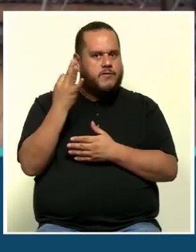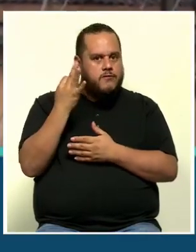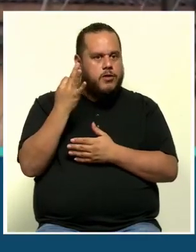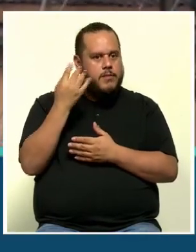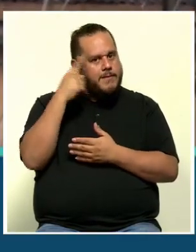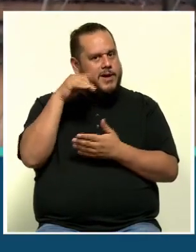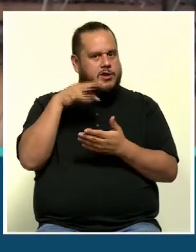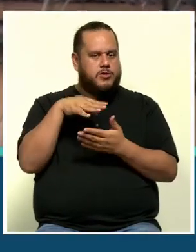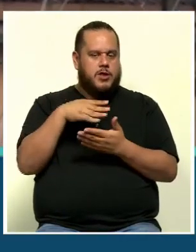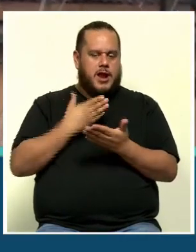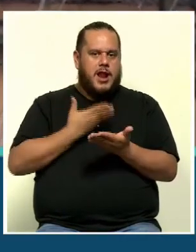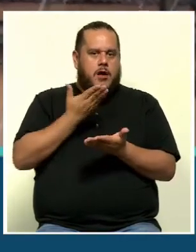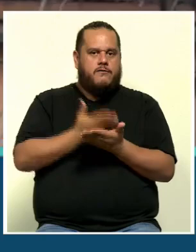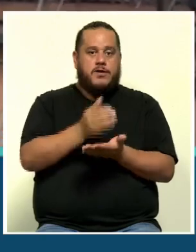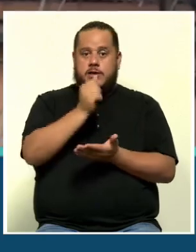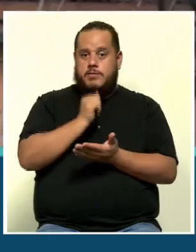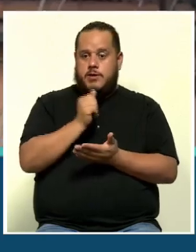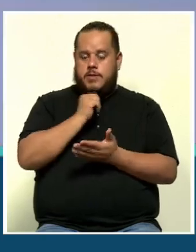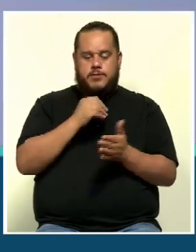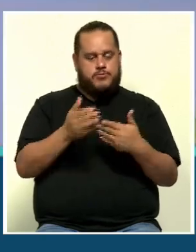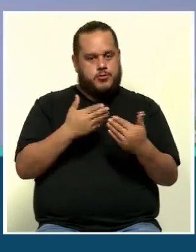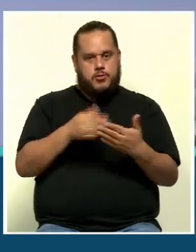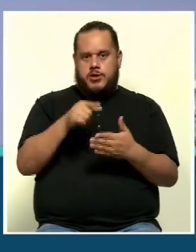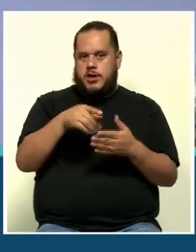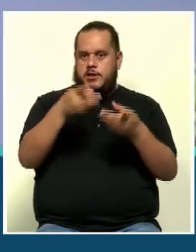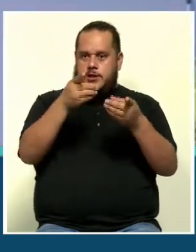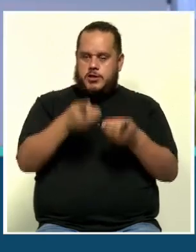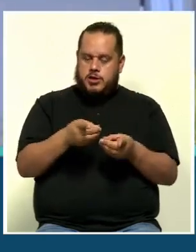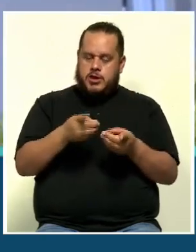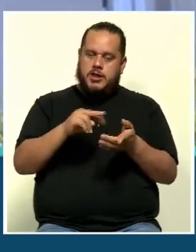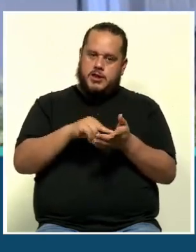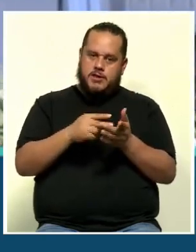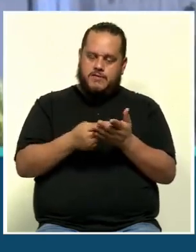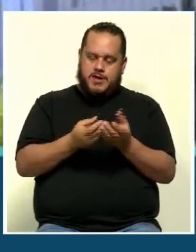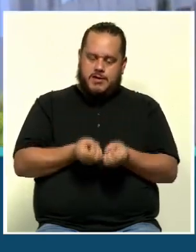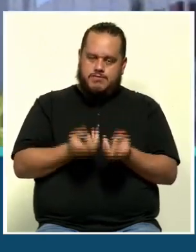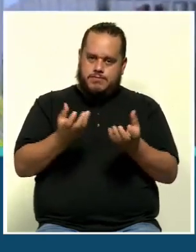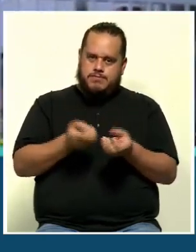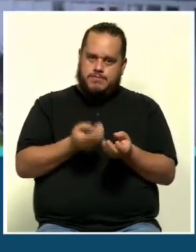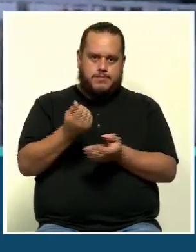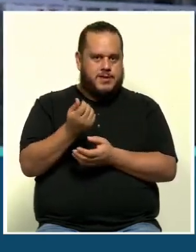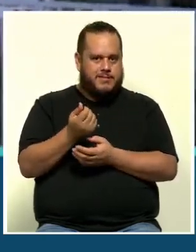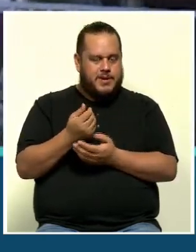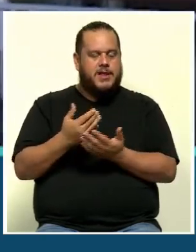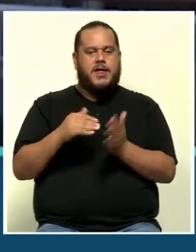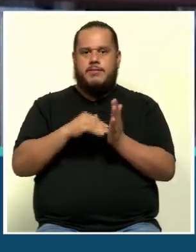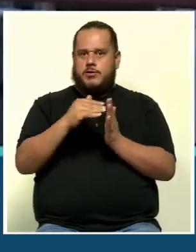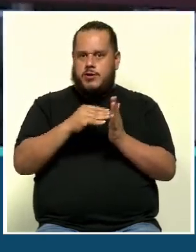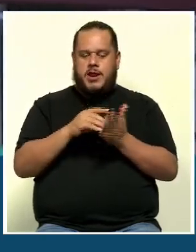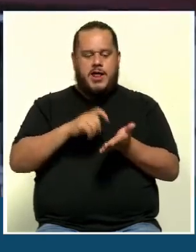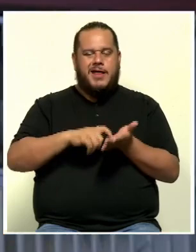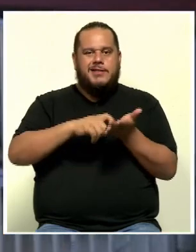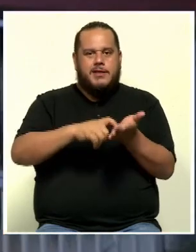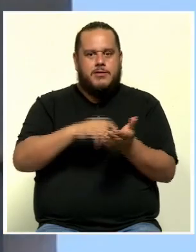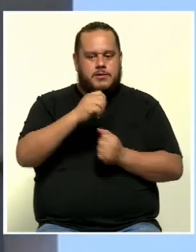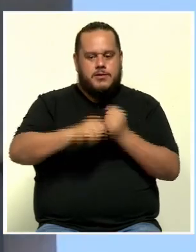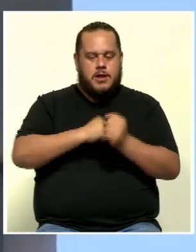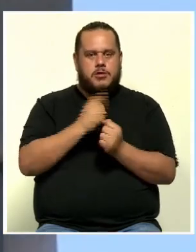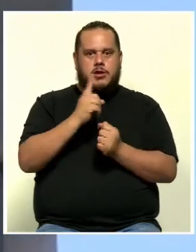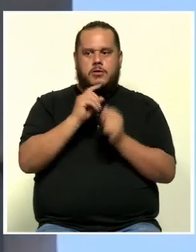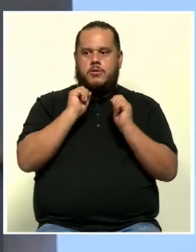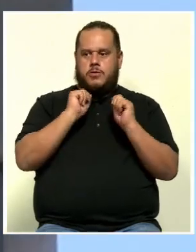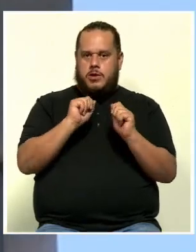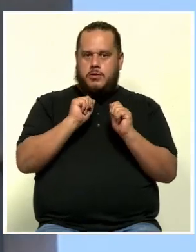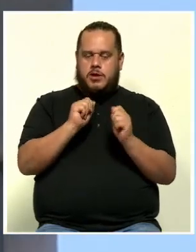oferta privada, a pesar de que esa decisión implique desembolsos millonarios, deudas de años e incluso una educación